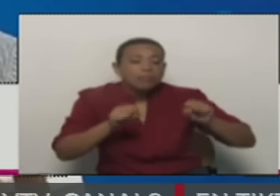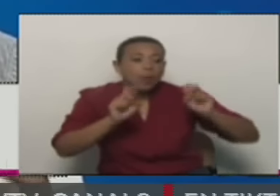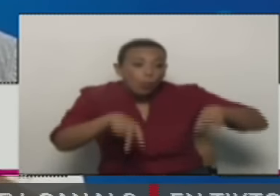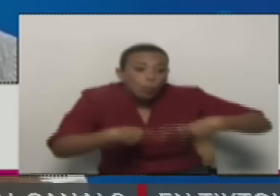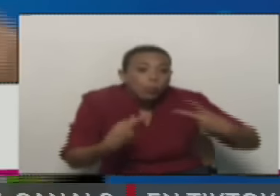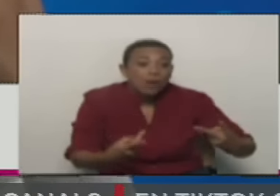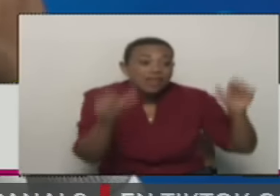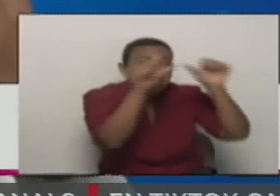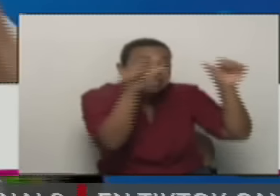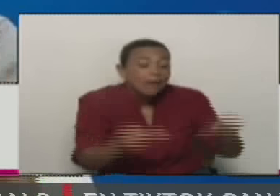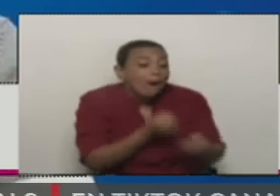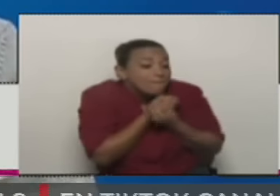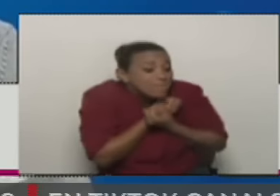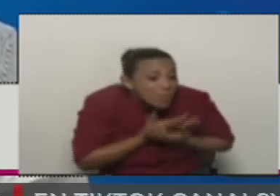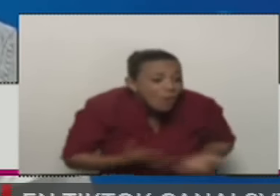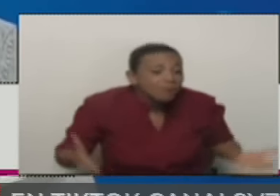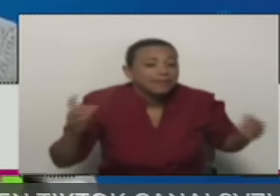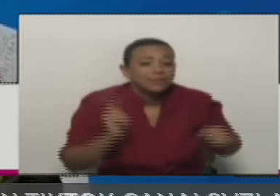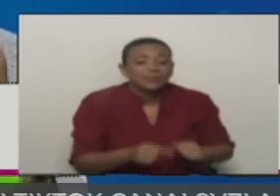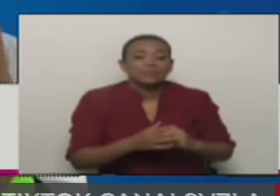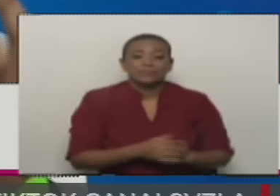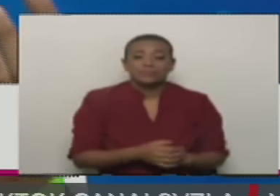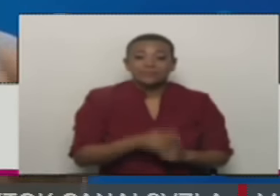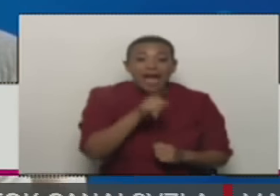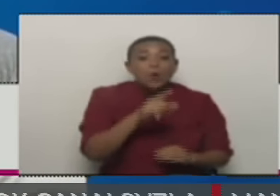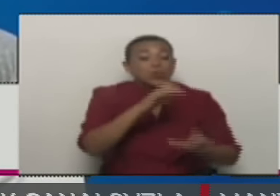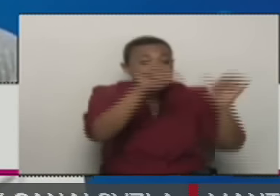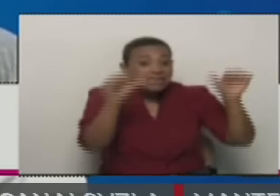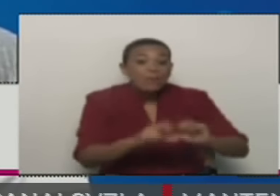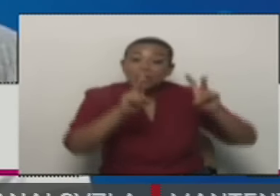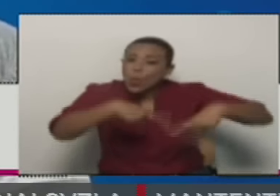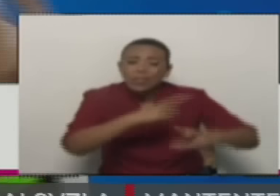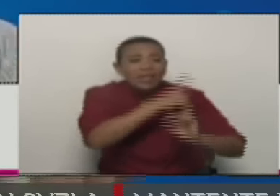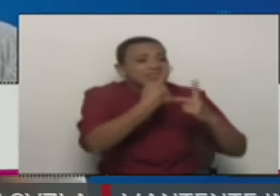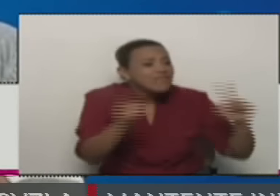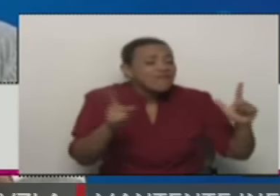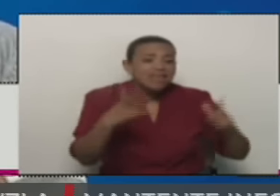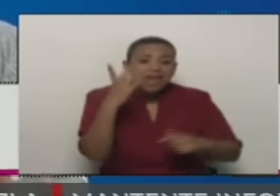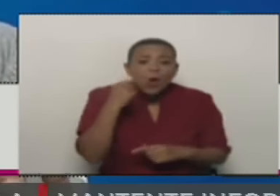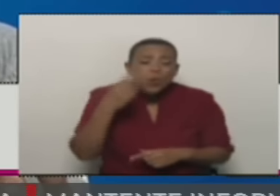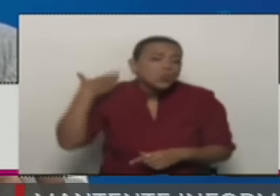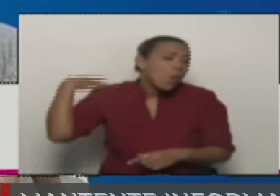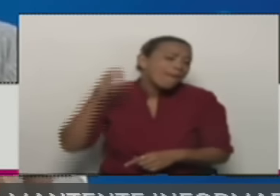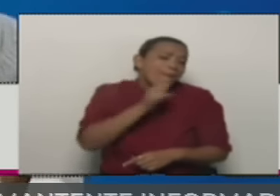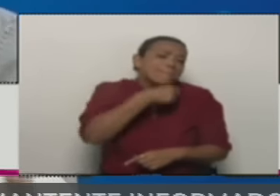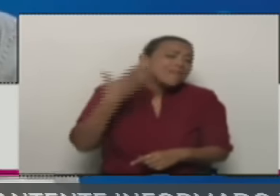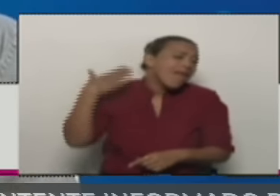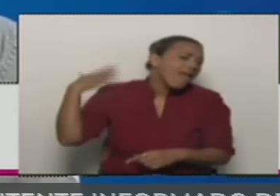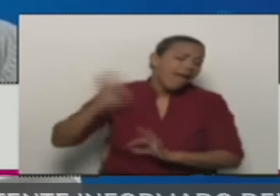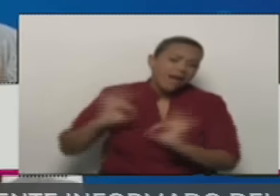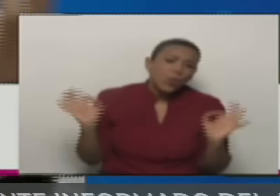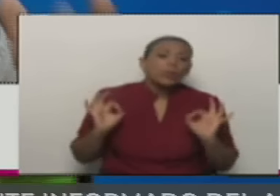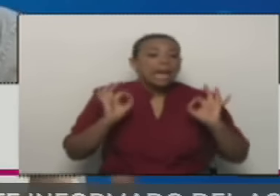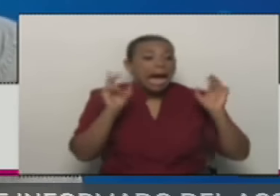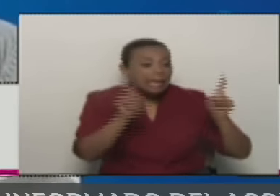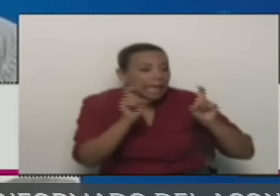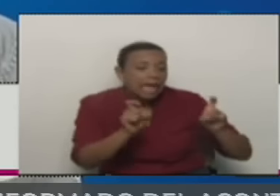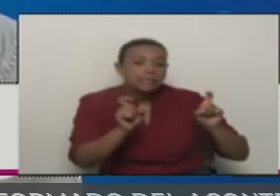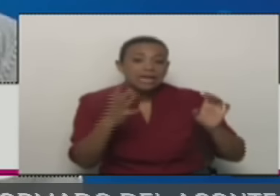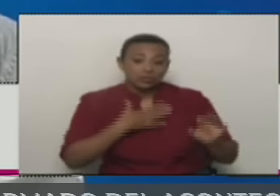sistema mandala, um horto medicinal, em sistema totalmente diferente, que cative as crianças,